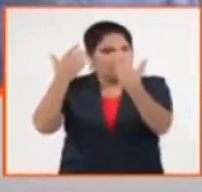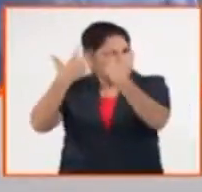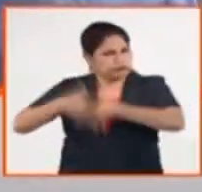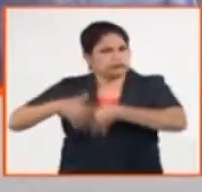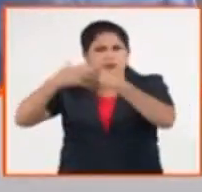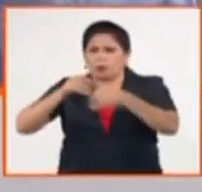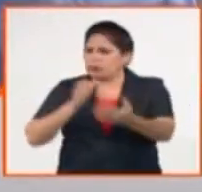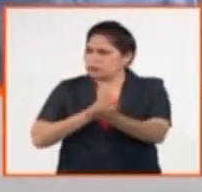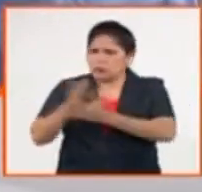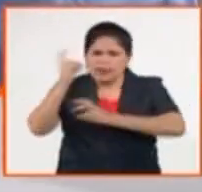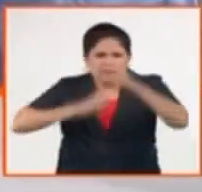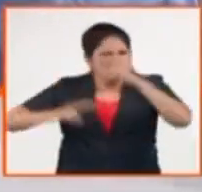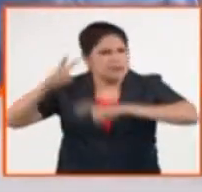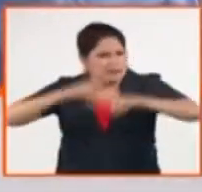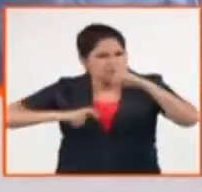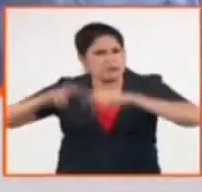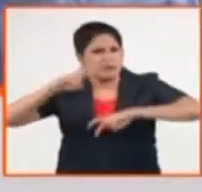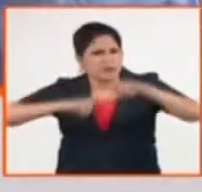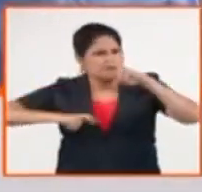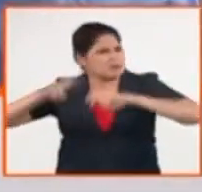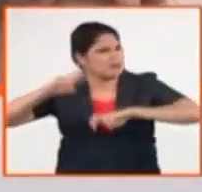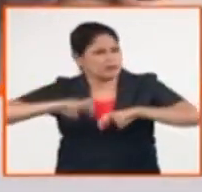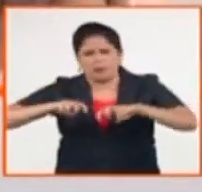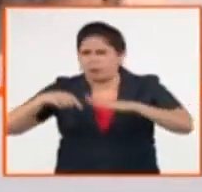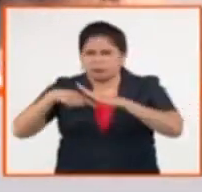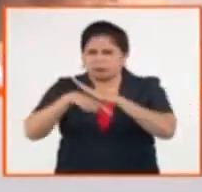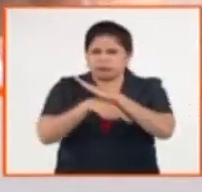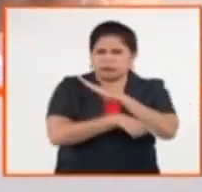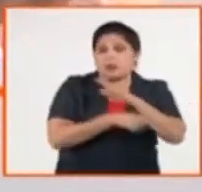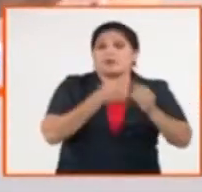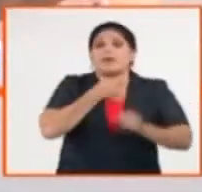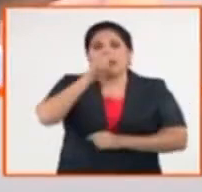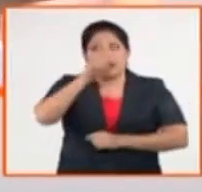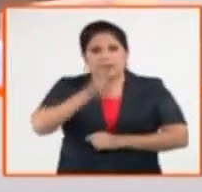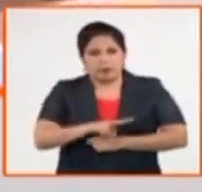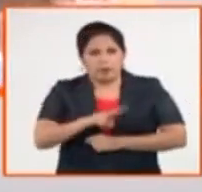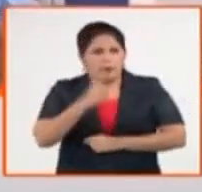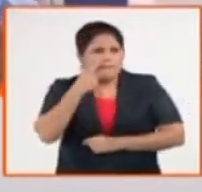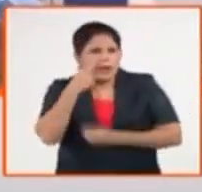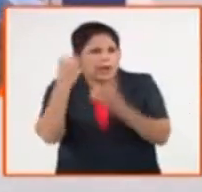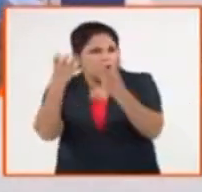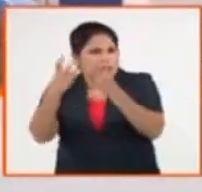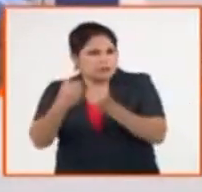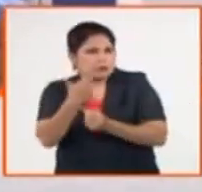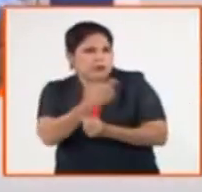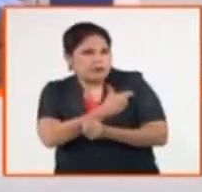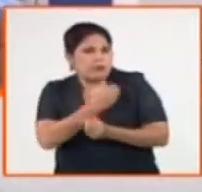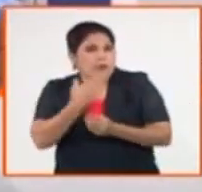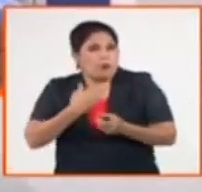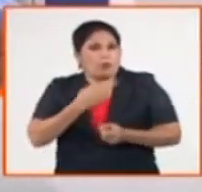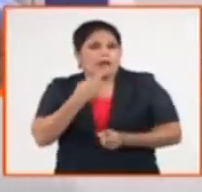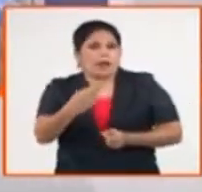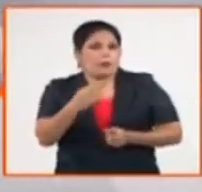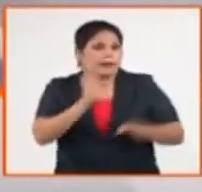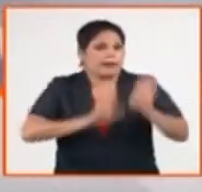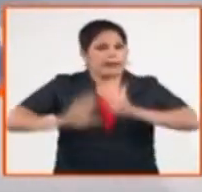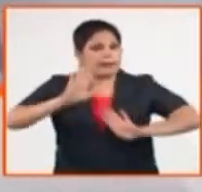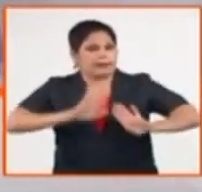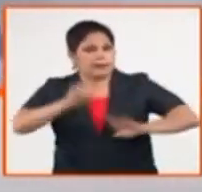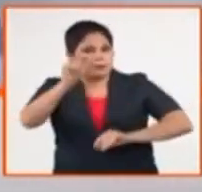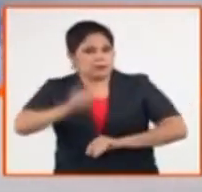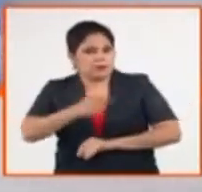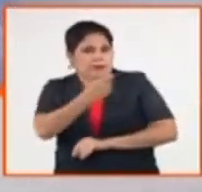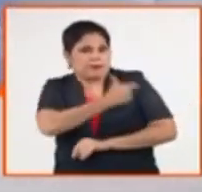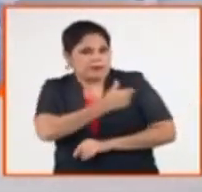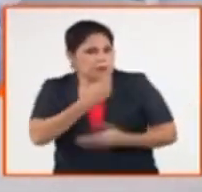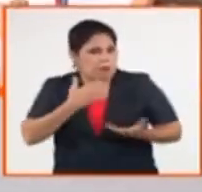que todo lo que vamos haciendo nosotros, evaluamos, se miden los resultados, se evalúan las respuestas inmunes y estamos,